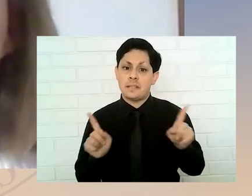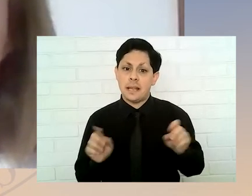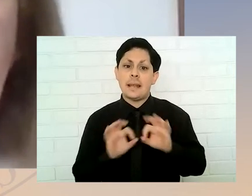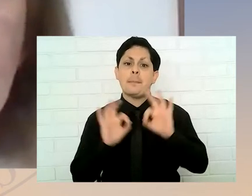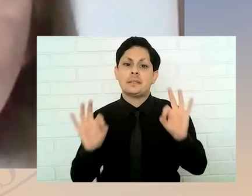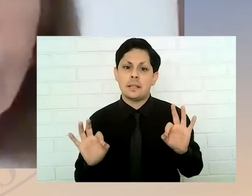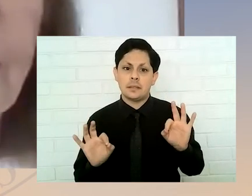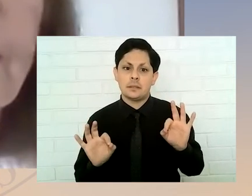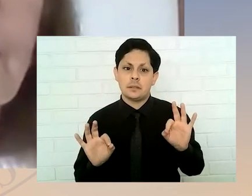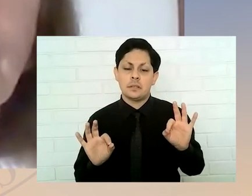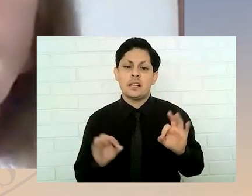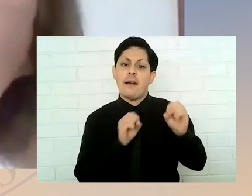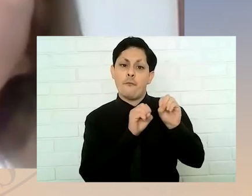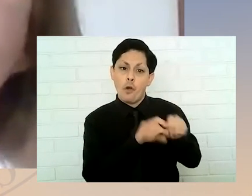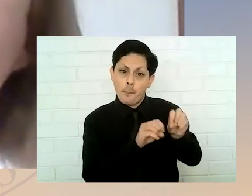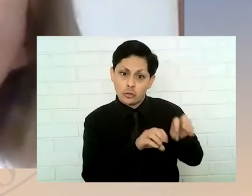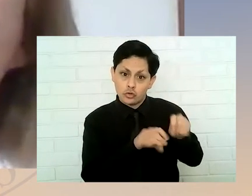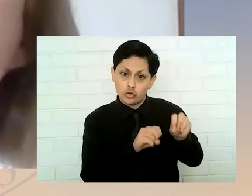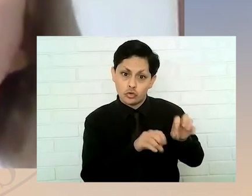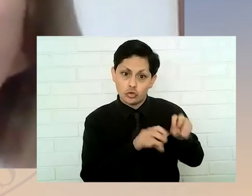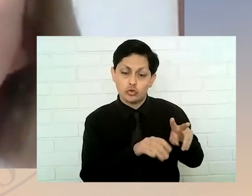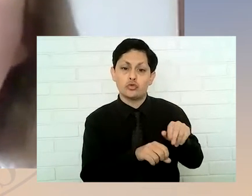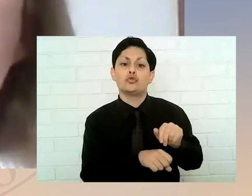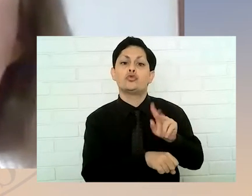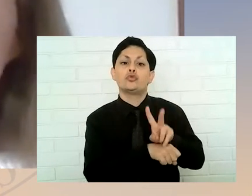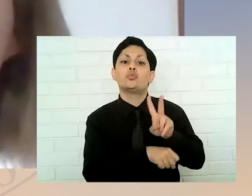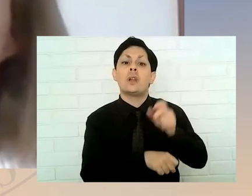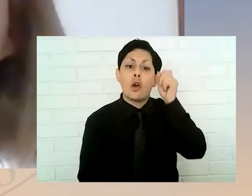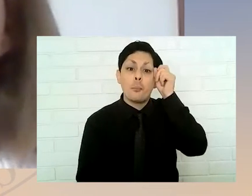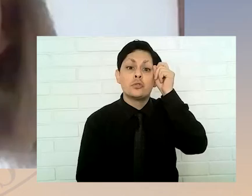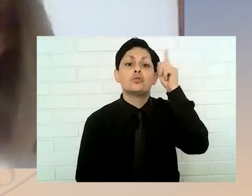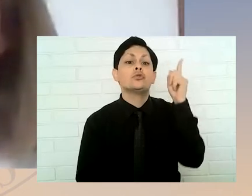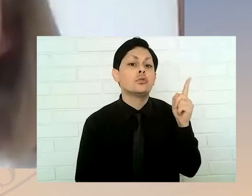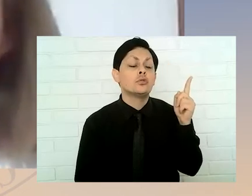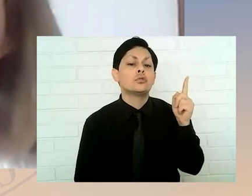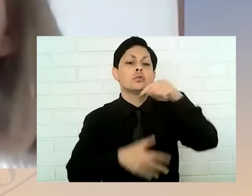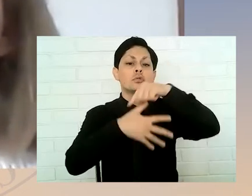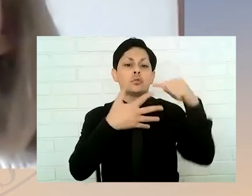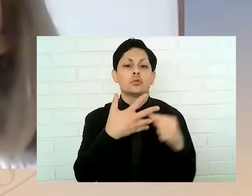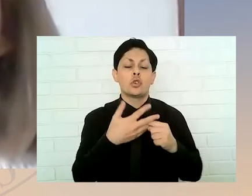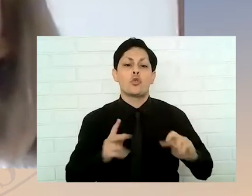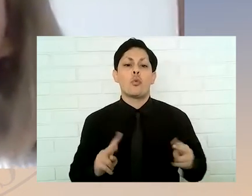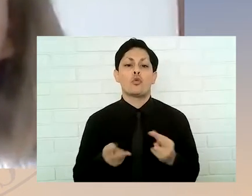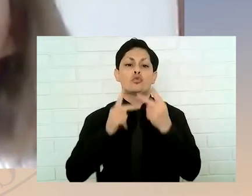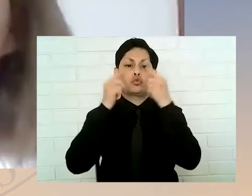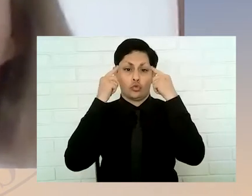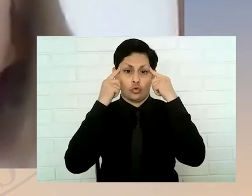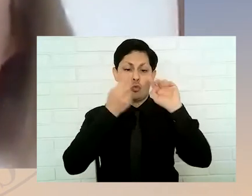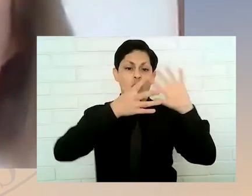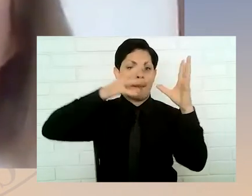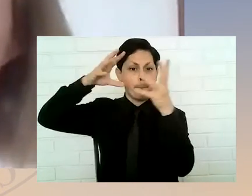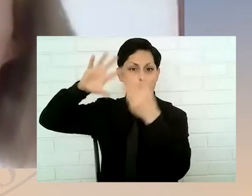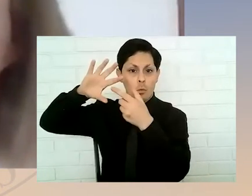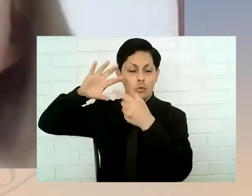fundamentalmente en la formación docente, porque la comprensión de la diversidad como construcción de mundo nos permite aceptar